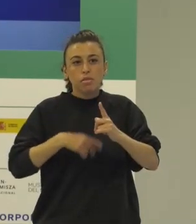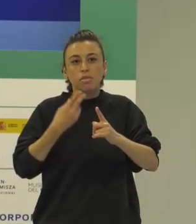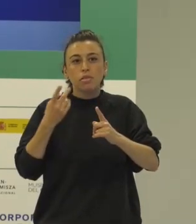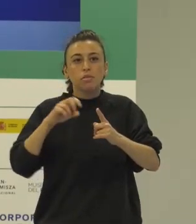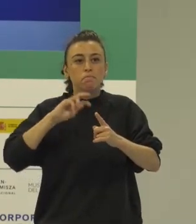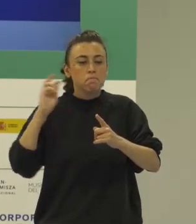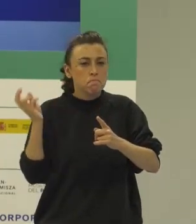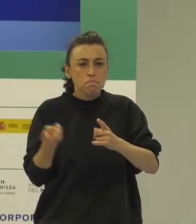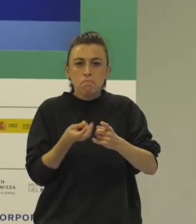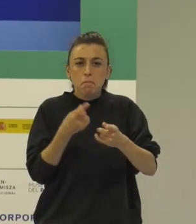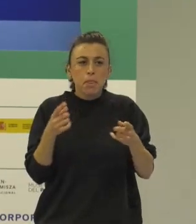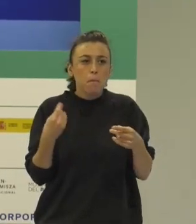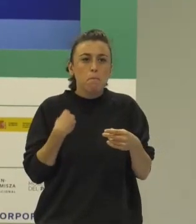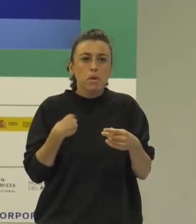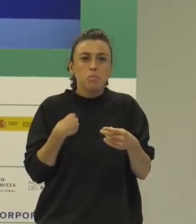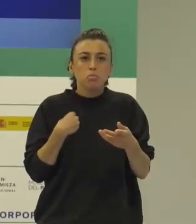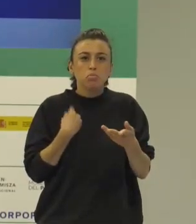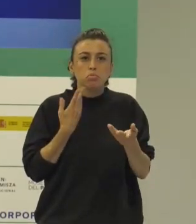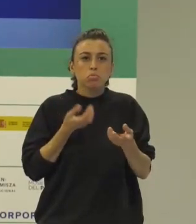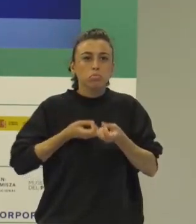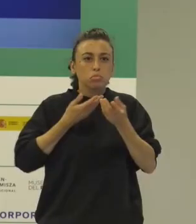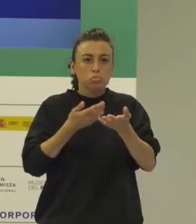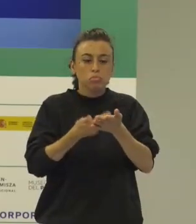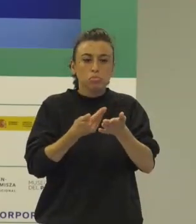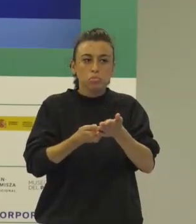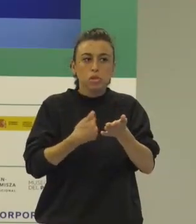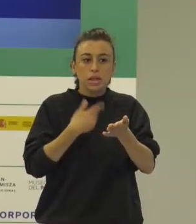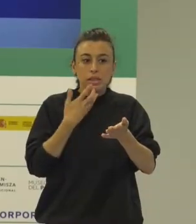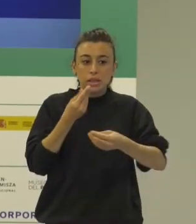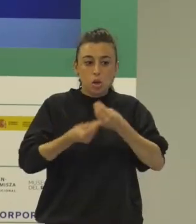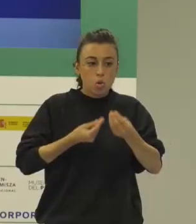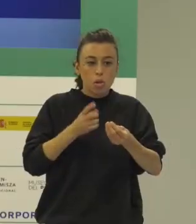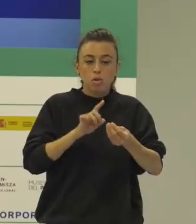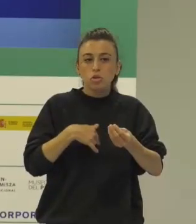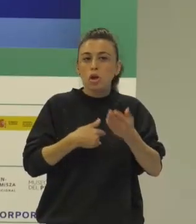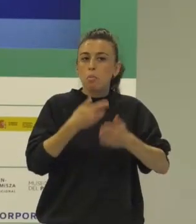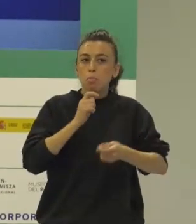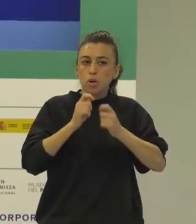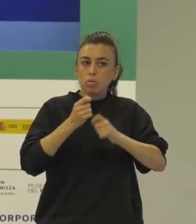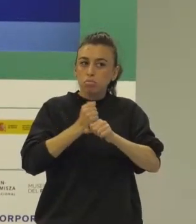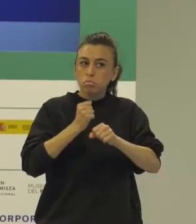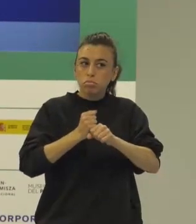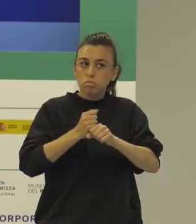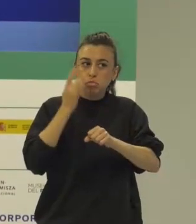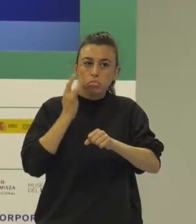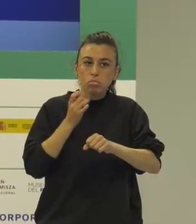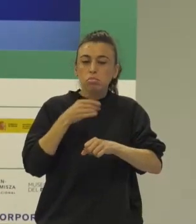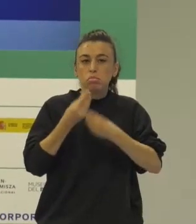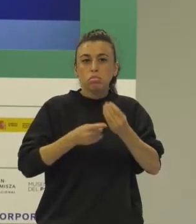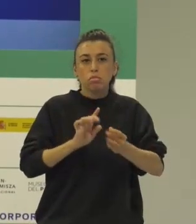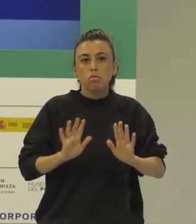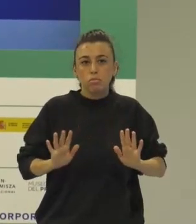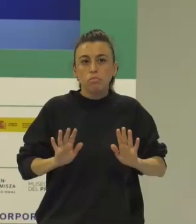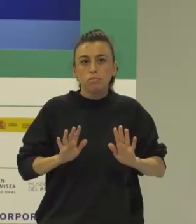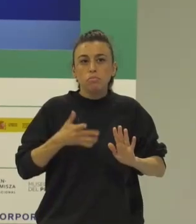Y si tú no haces eso, no estás haciendo periodismo. Y el poder no solo entendido como los gobernantes, ¿no? No, el poder puede ser